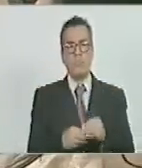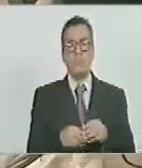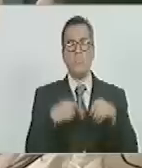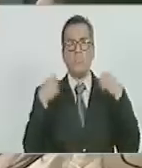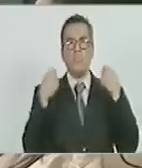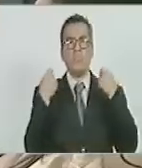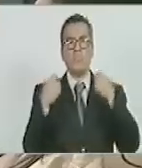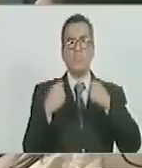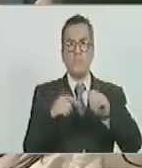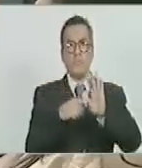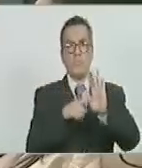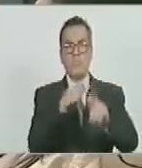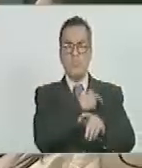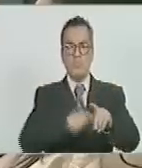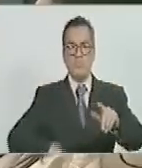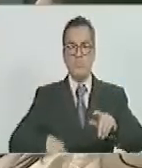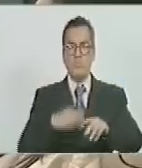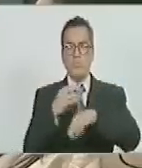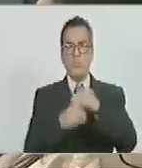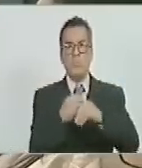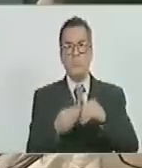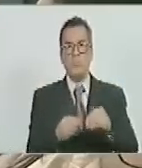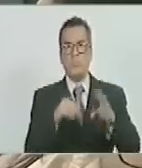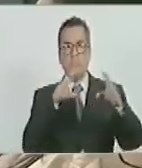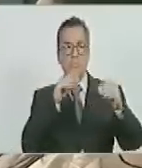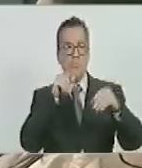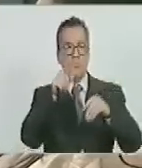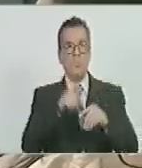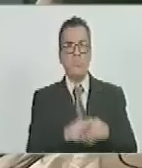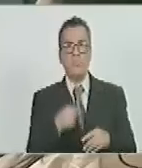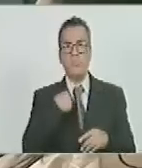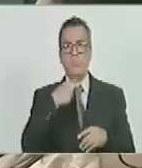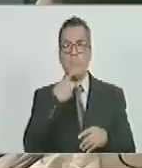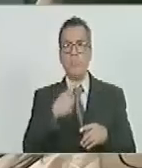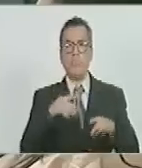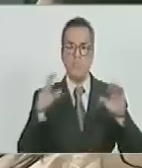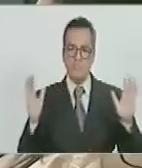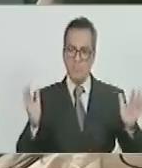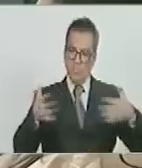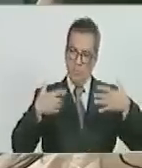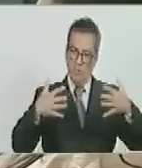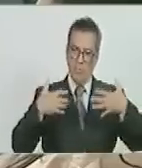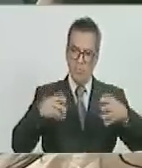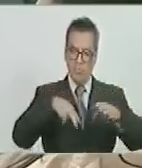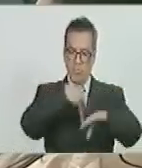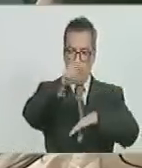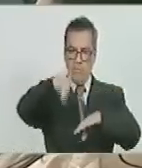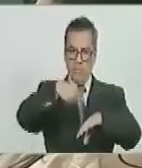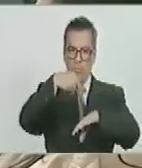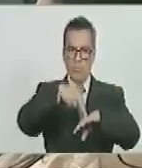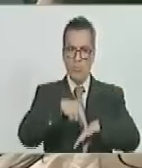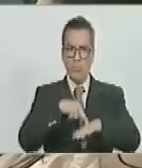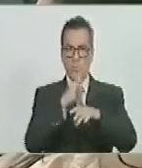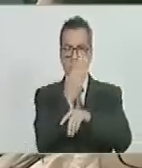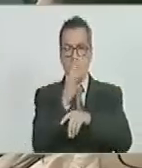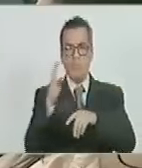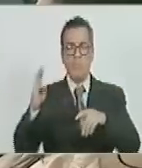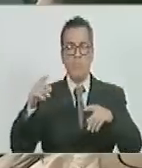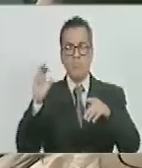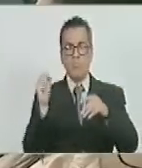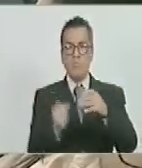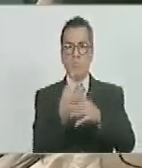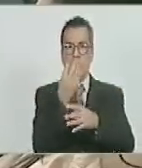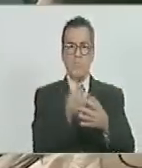evento presidencial que se desarrolló, y que habla de declarar la emergencia nacional, deforestación cero,